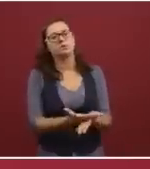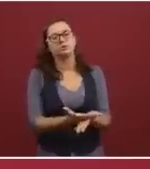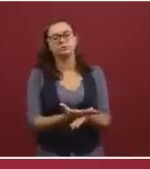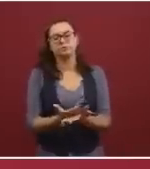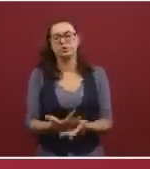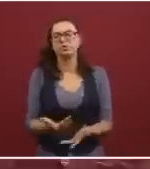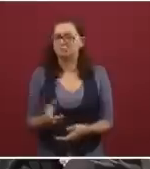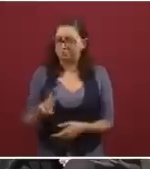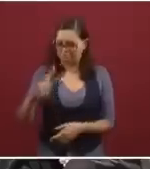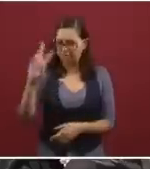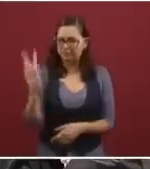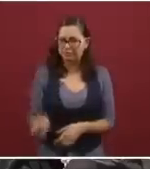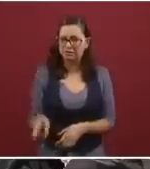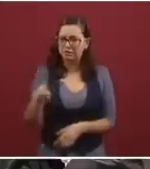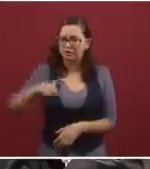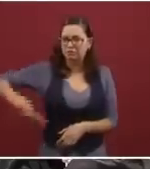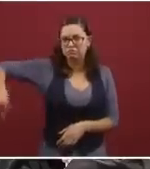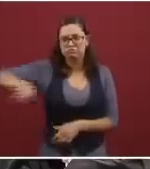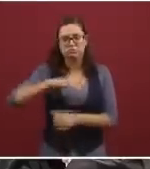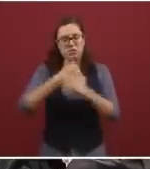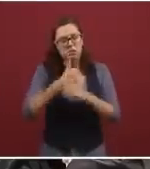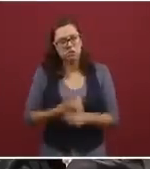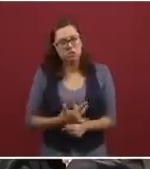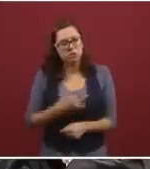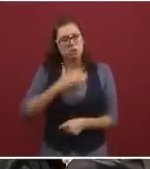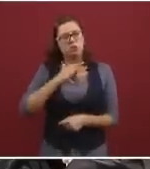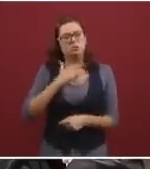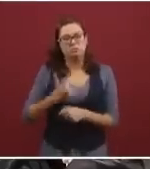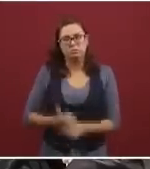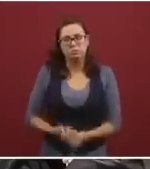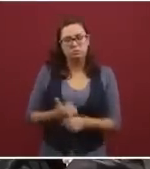sentida por la gente. Y